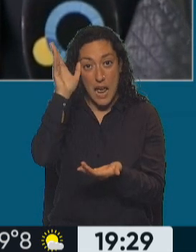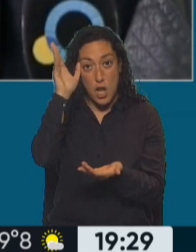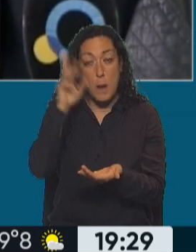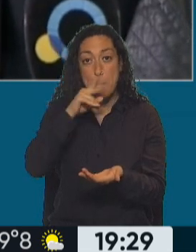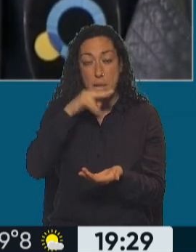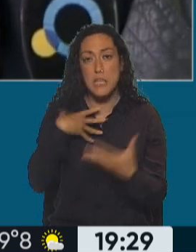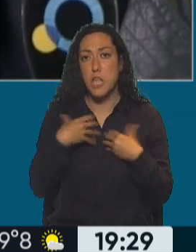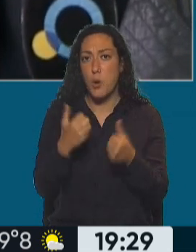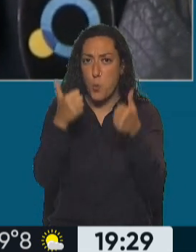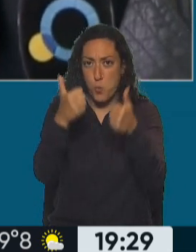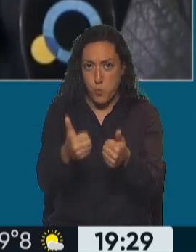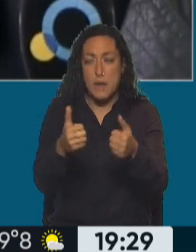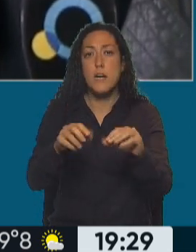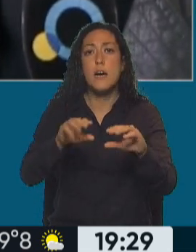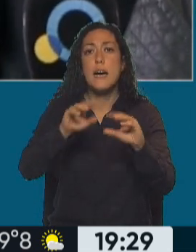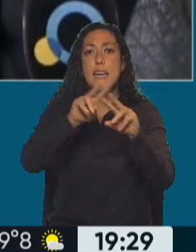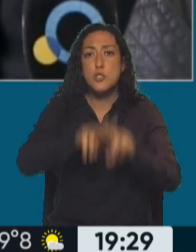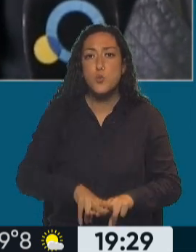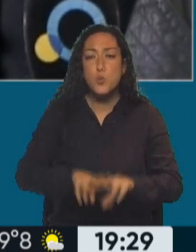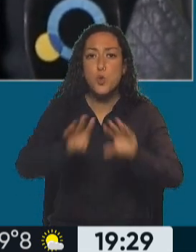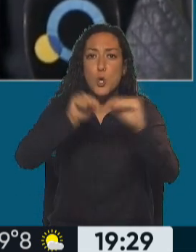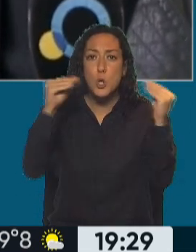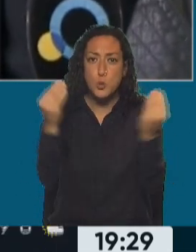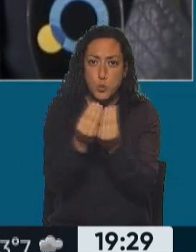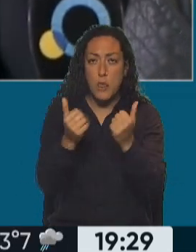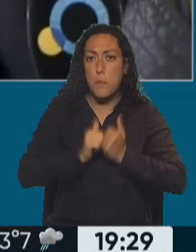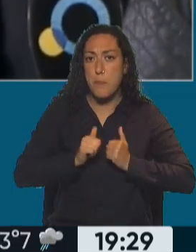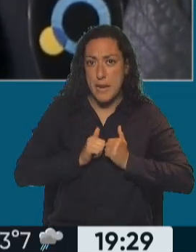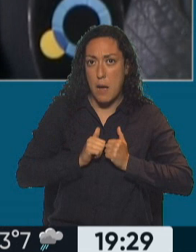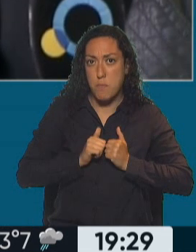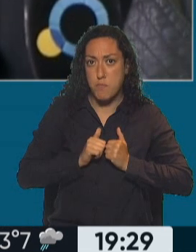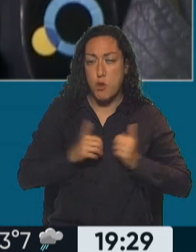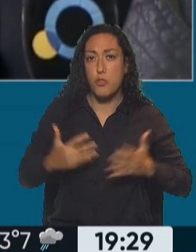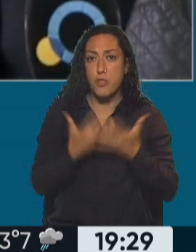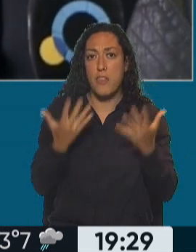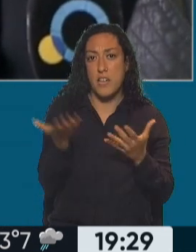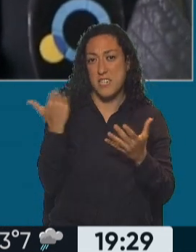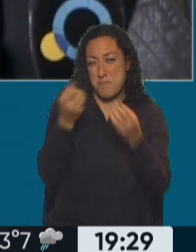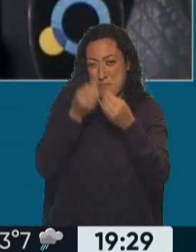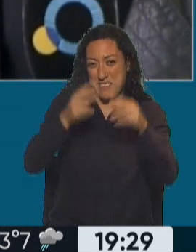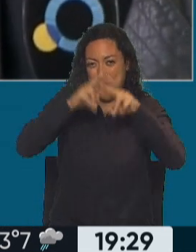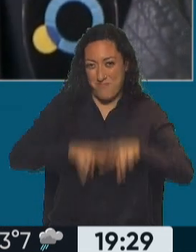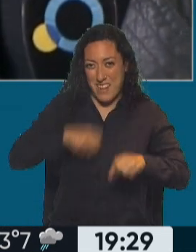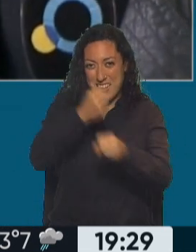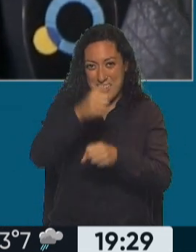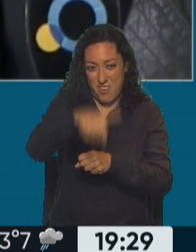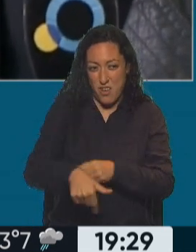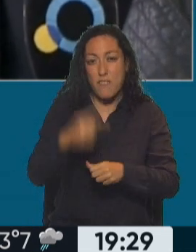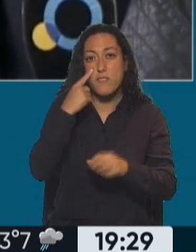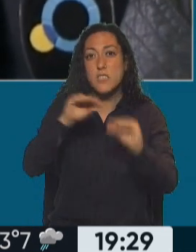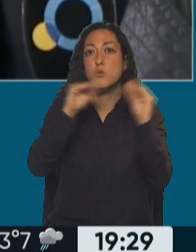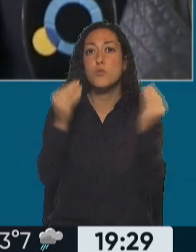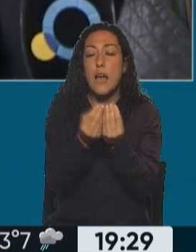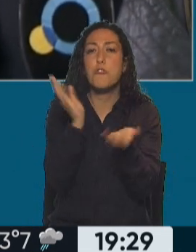de los resultados de una serie de estudios que le vienen realizando desde el día de ayer. En base a estos resultados, se ajustará el